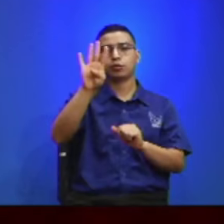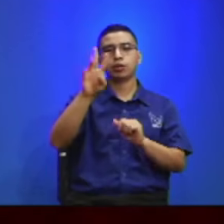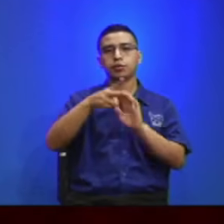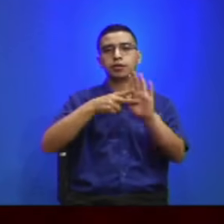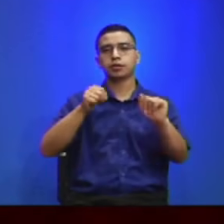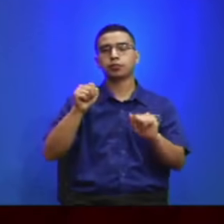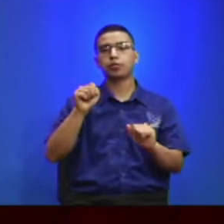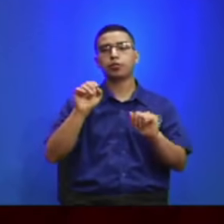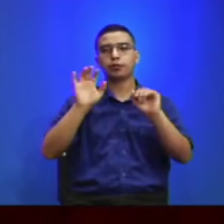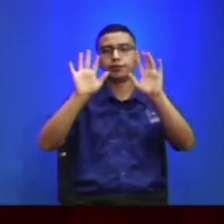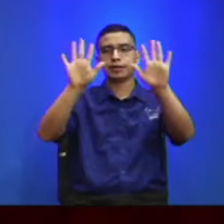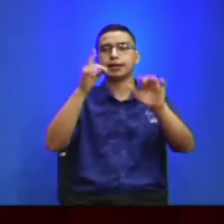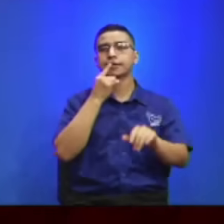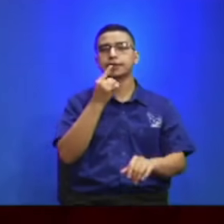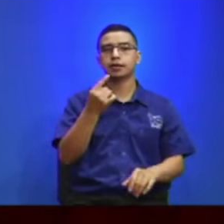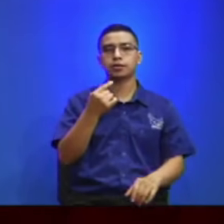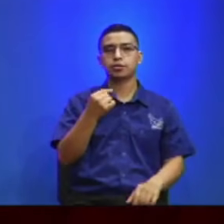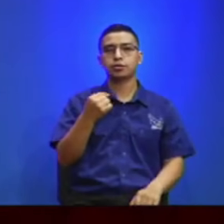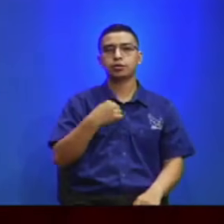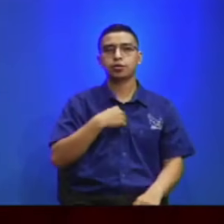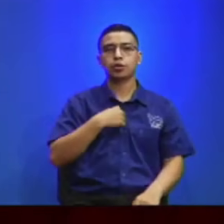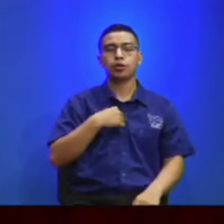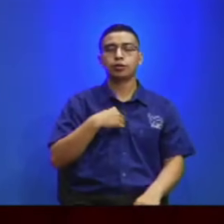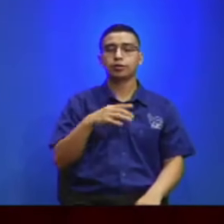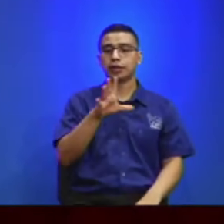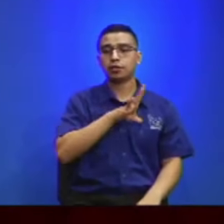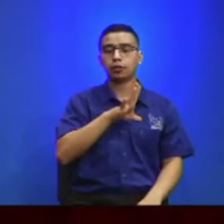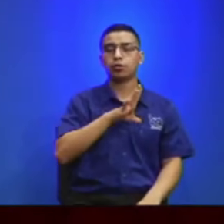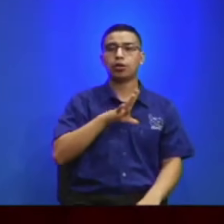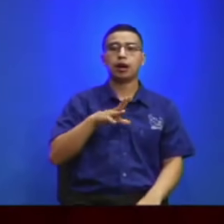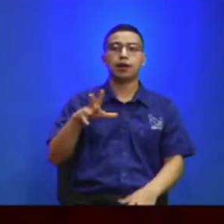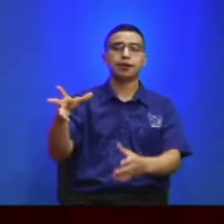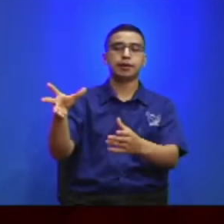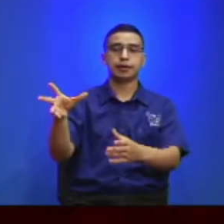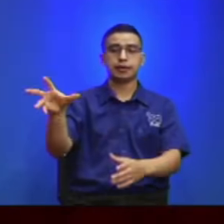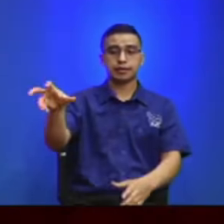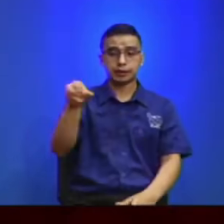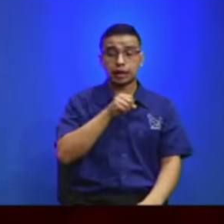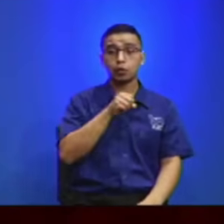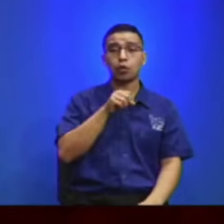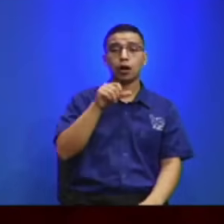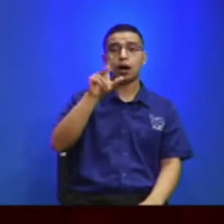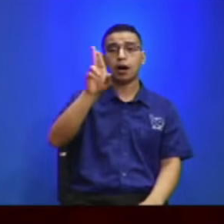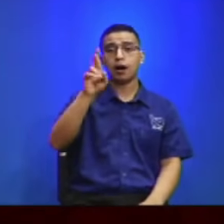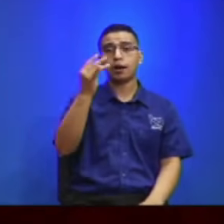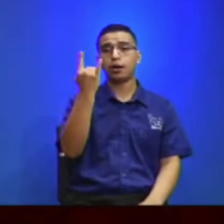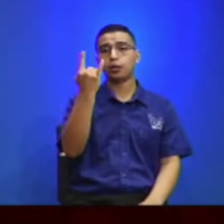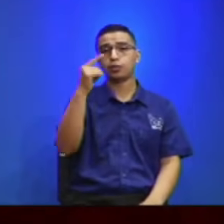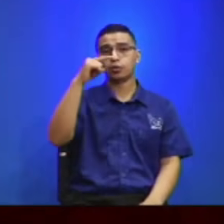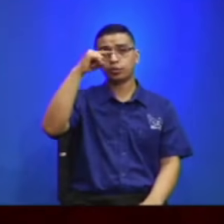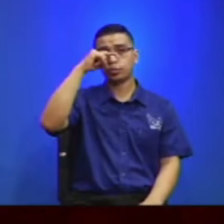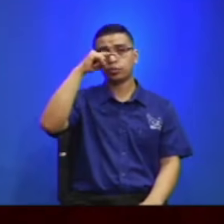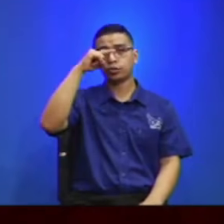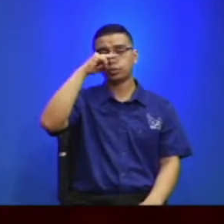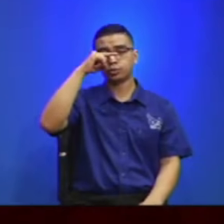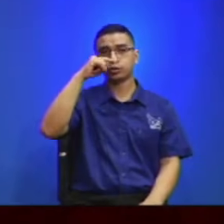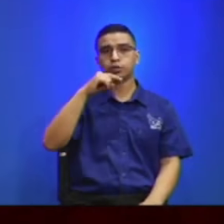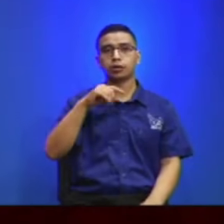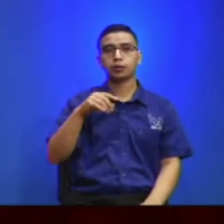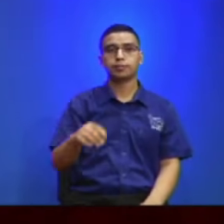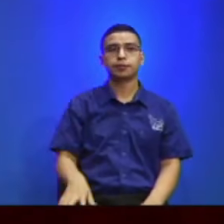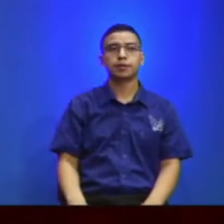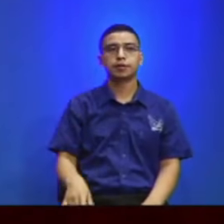he adquirido a ruth la moabita la viuda de ma long